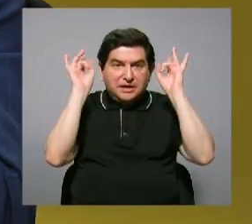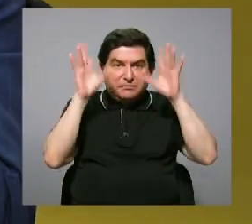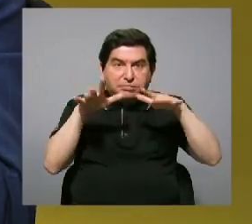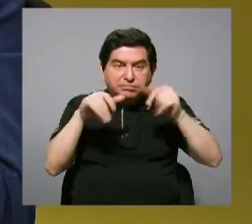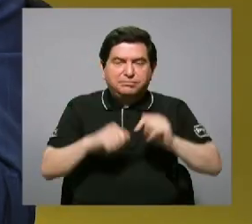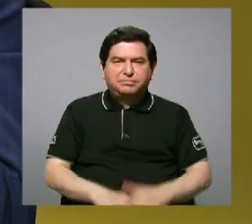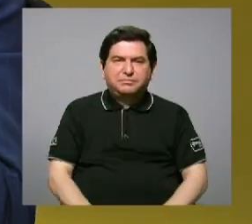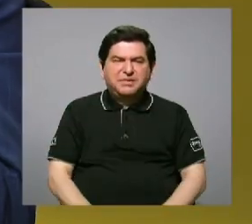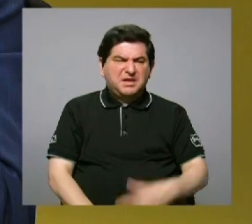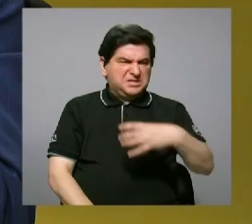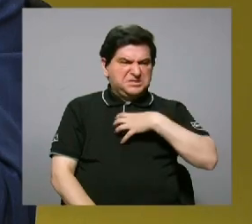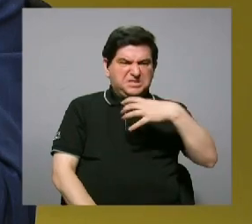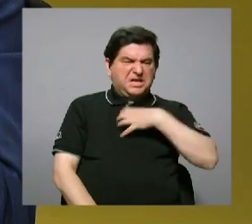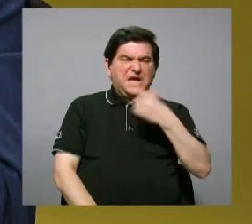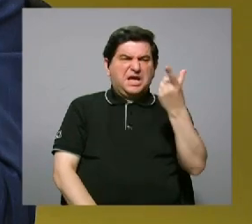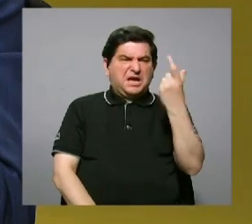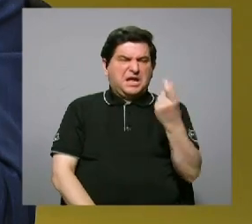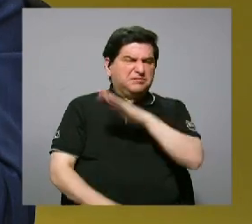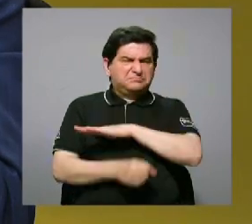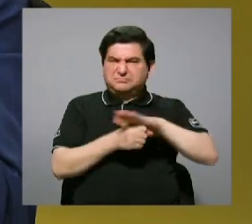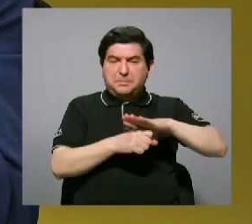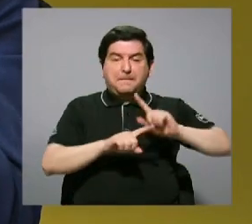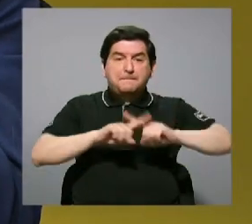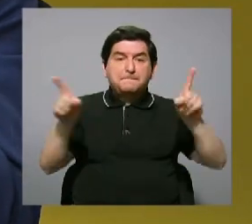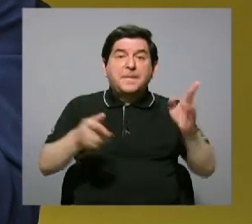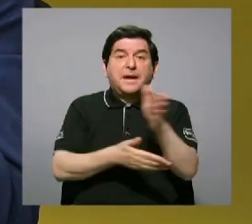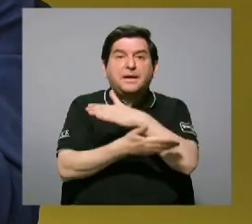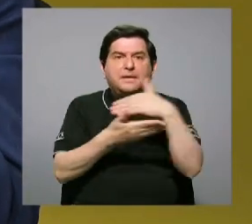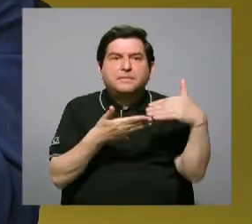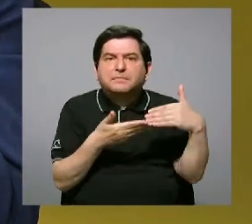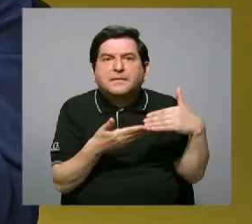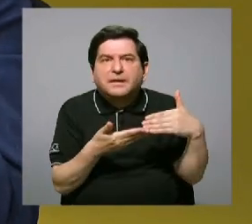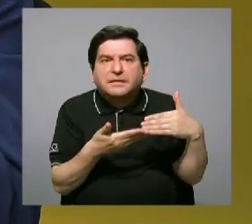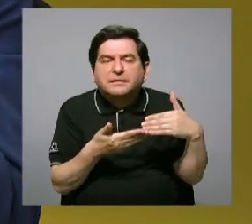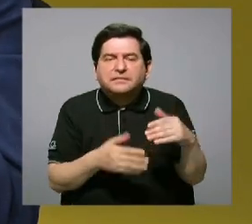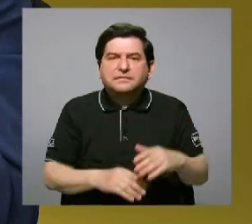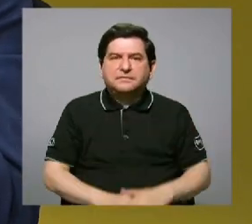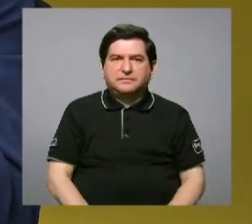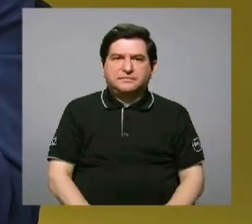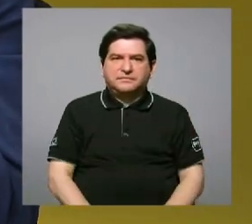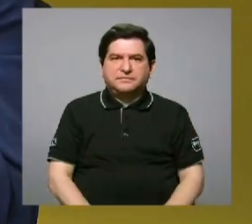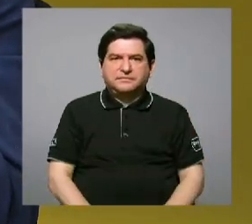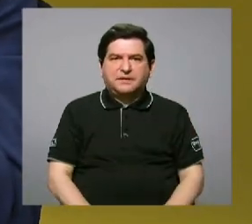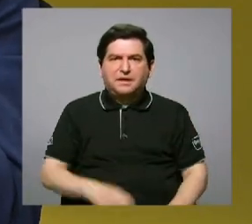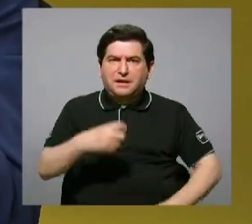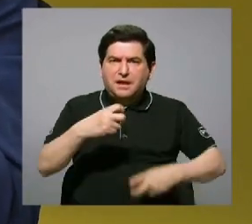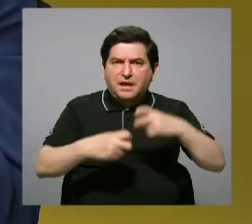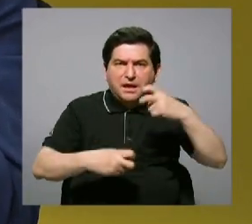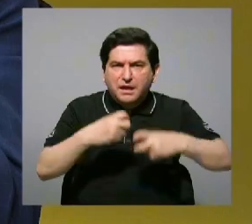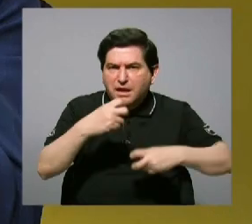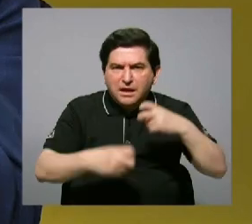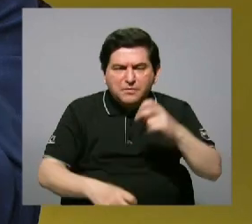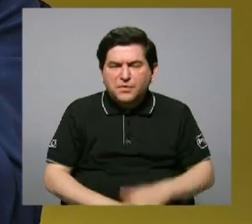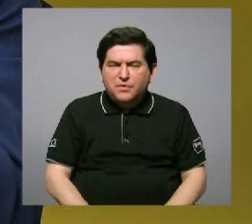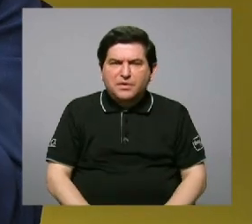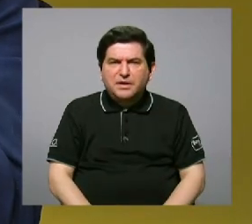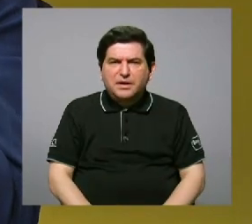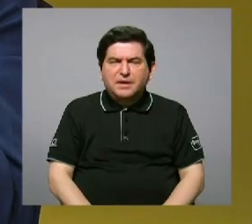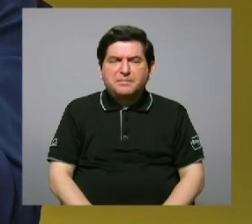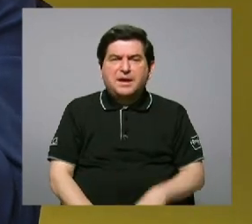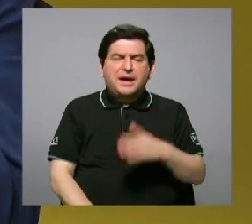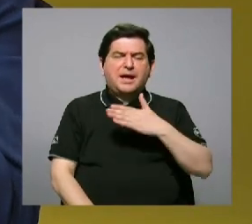entonces se quejan de que la pensión no alcanza, pero es que en parte del problema, parte de la ecuación tiene que resolverse con